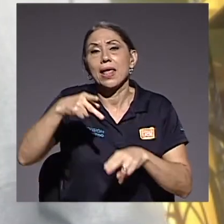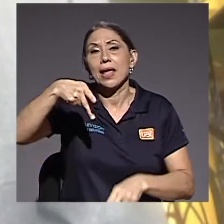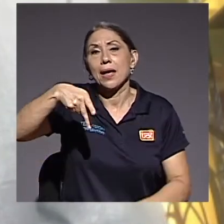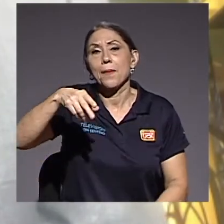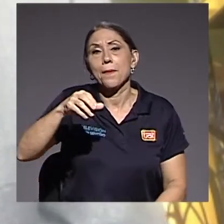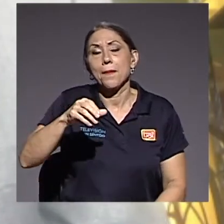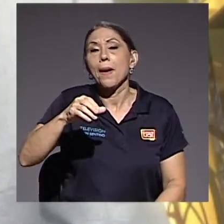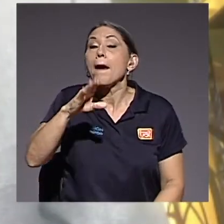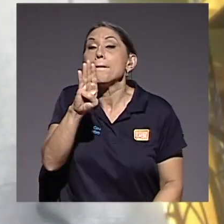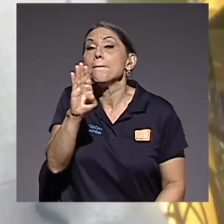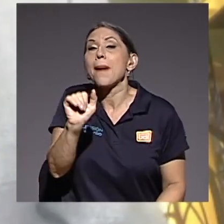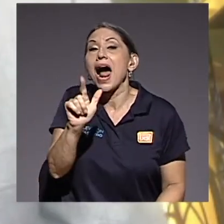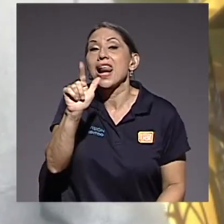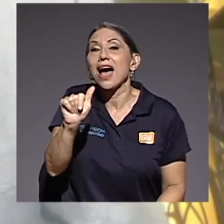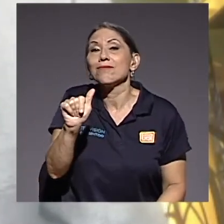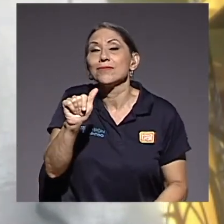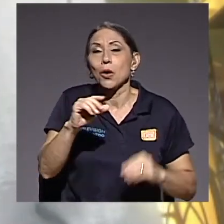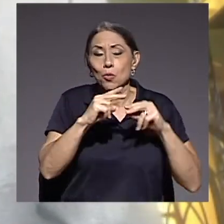a